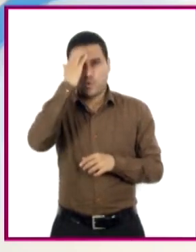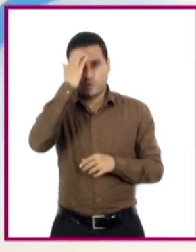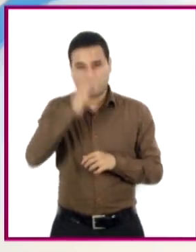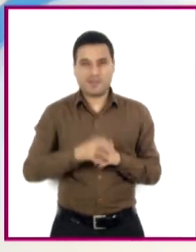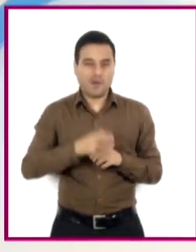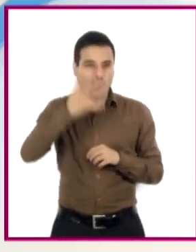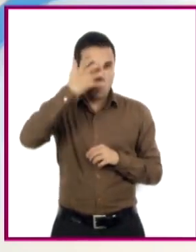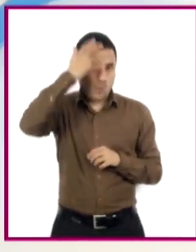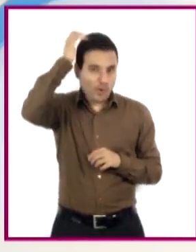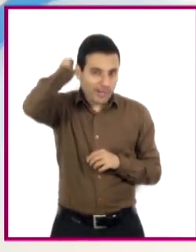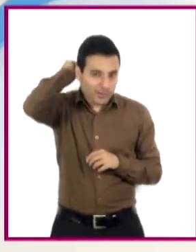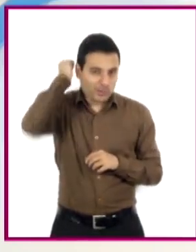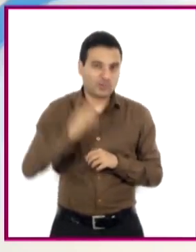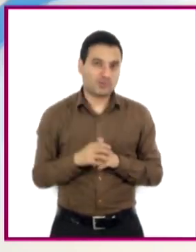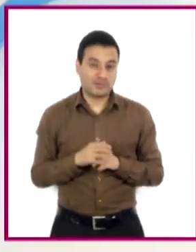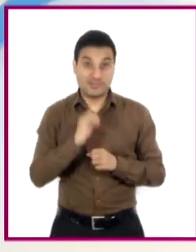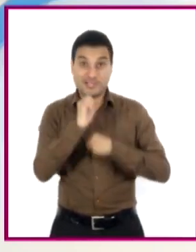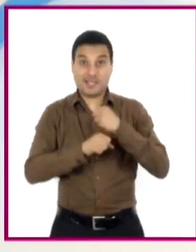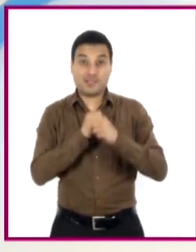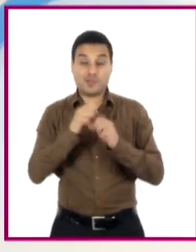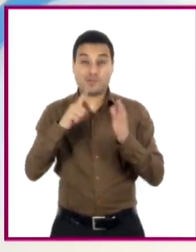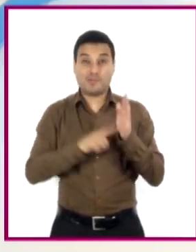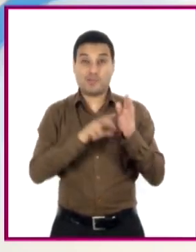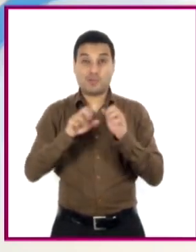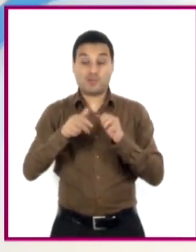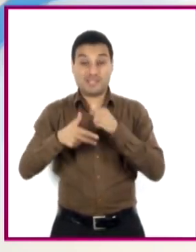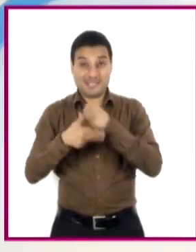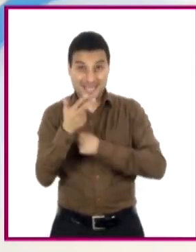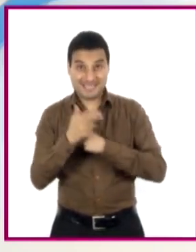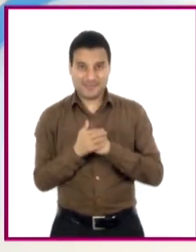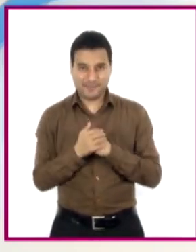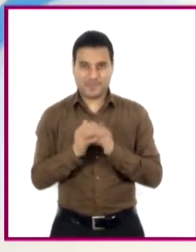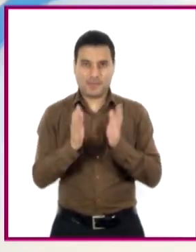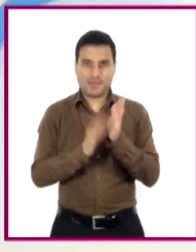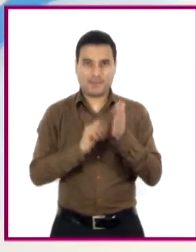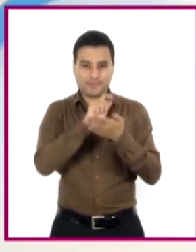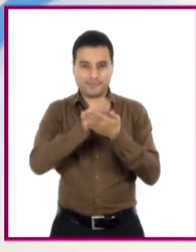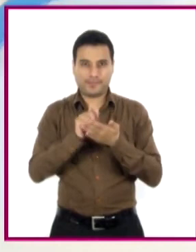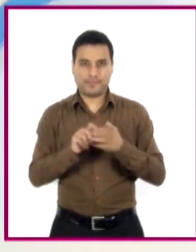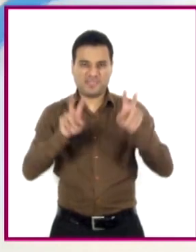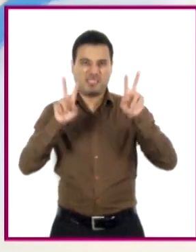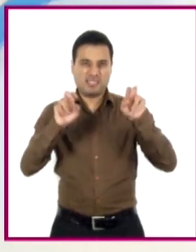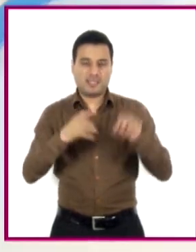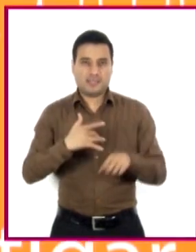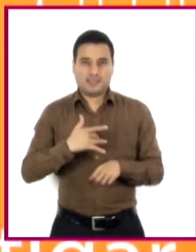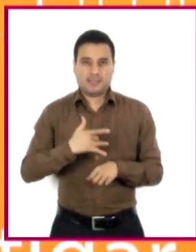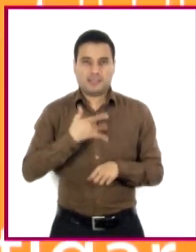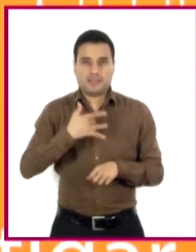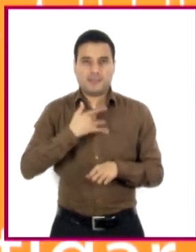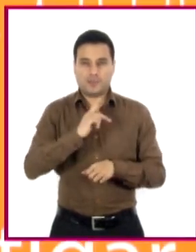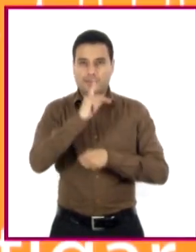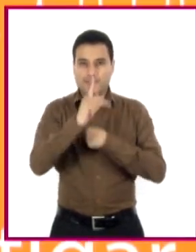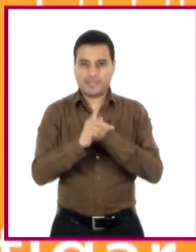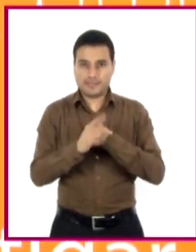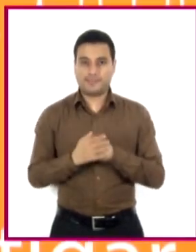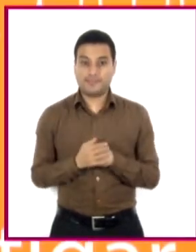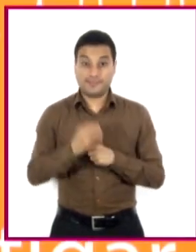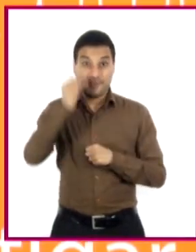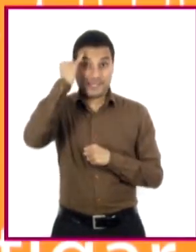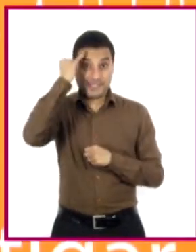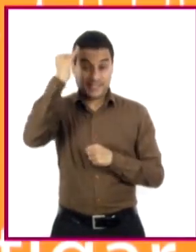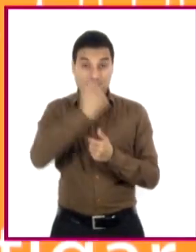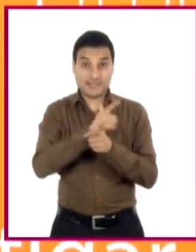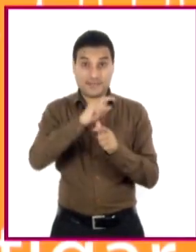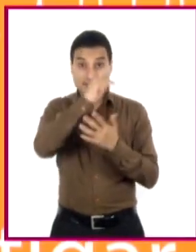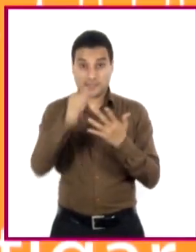Morelos y Pavón, quien en 1813, a través del documento Sentimientos de la Nación, plasmó las ideas liberales